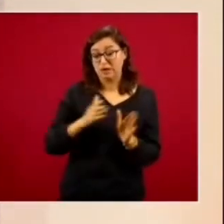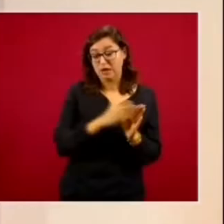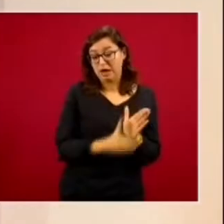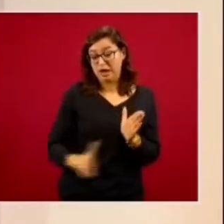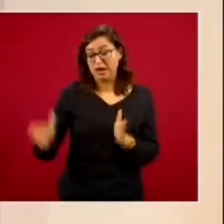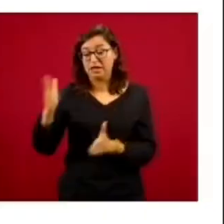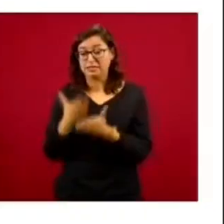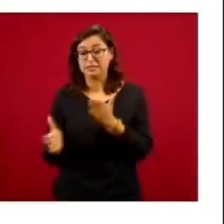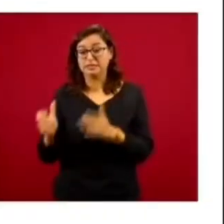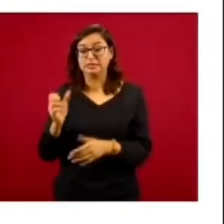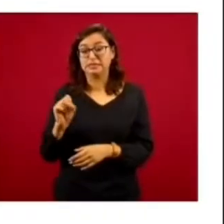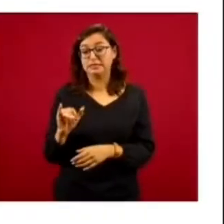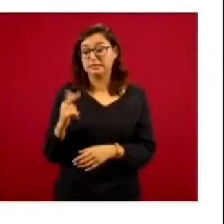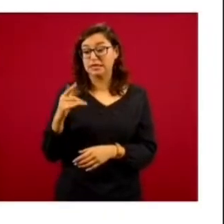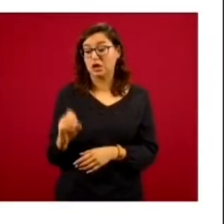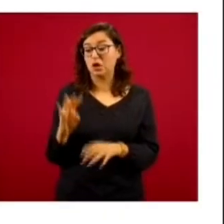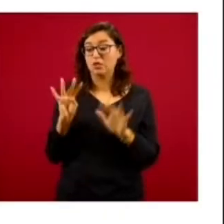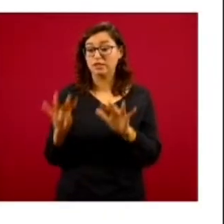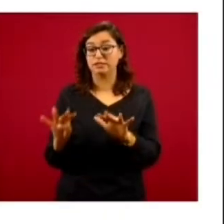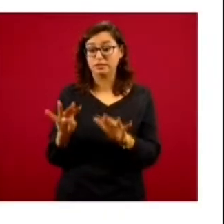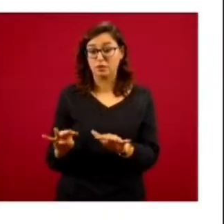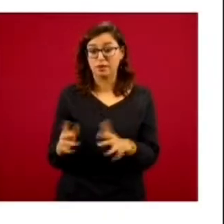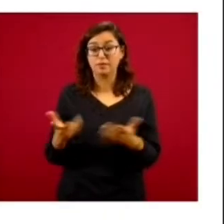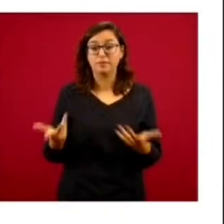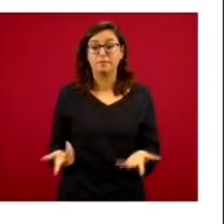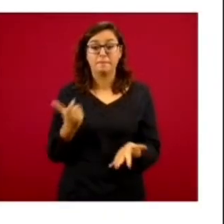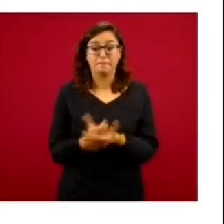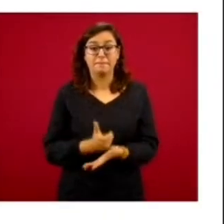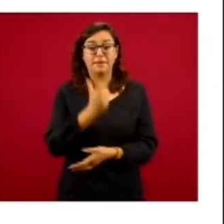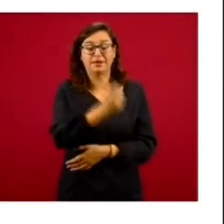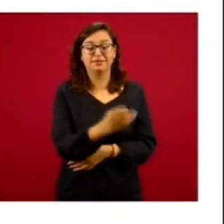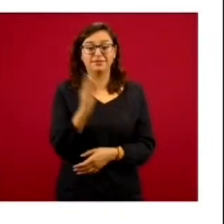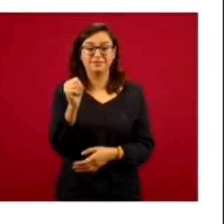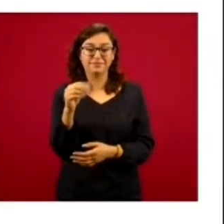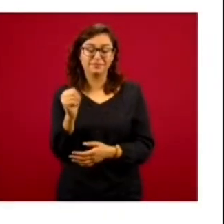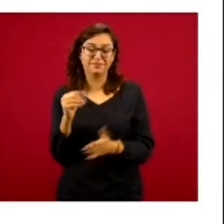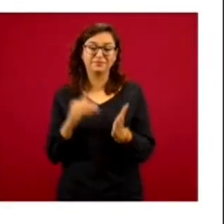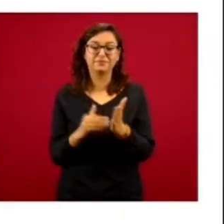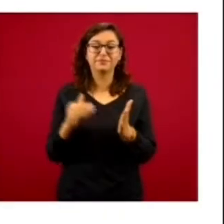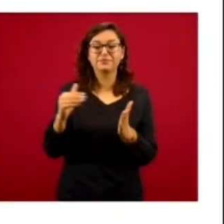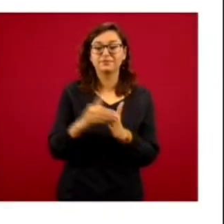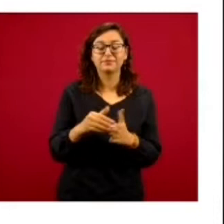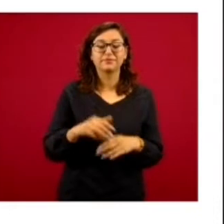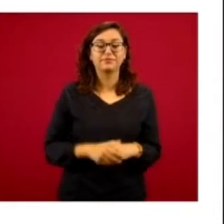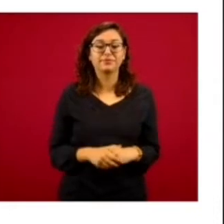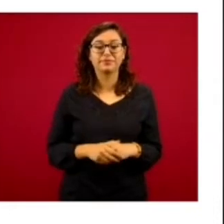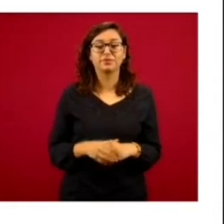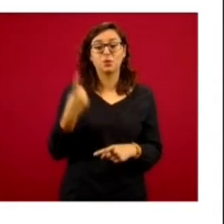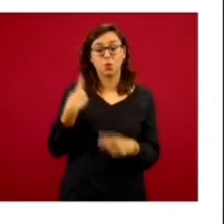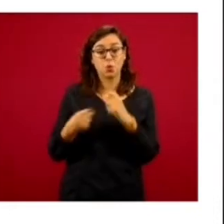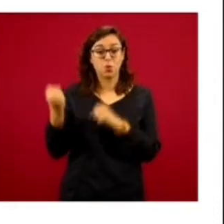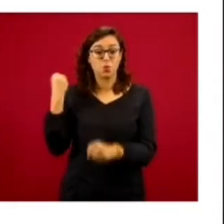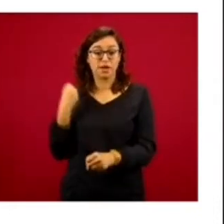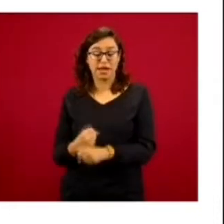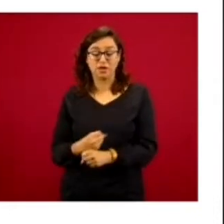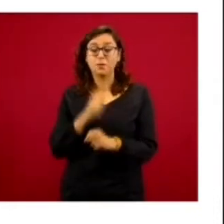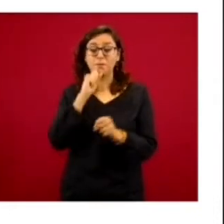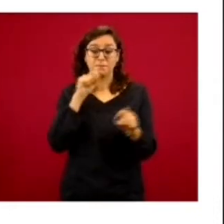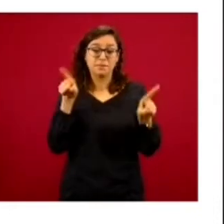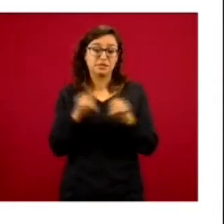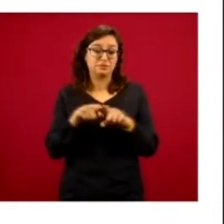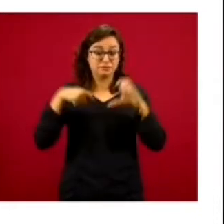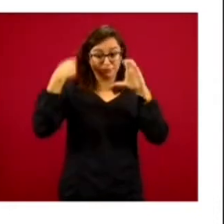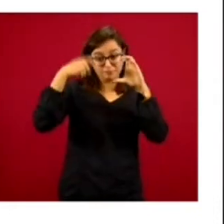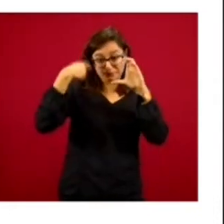siglo XIX, por el cual esa producción costó 9 millones. Un año anterior había hecho ya la producción de